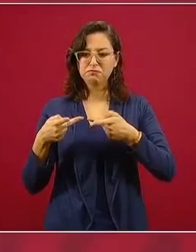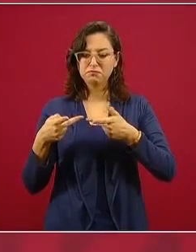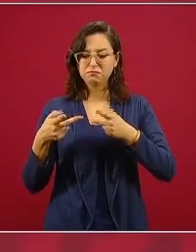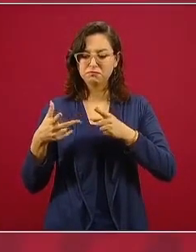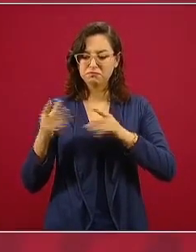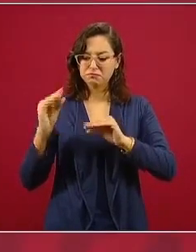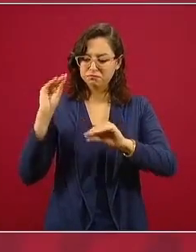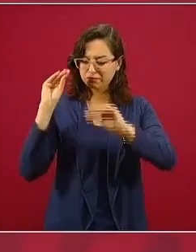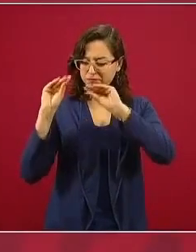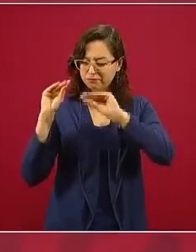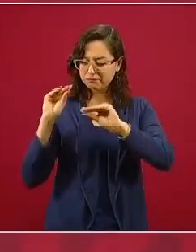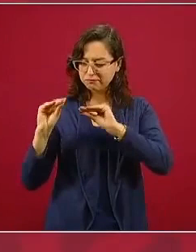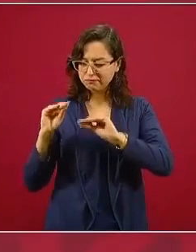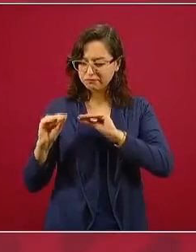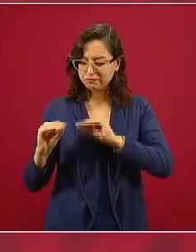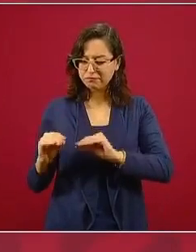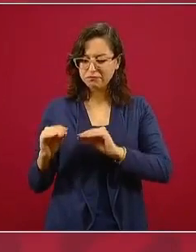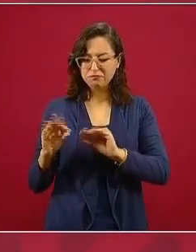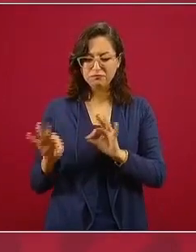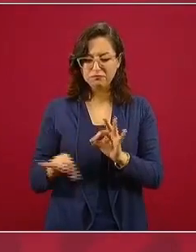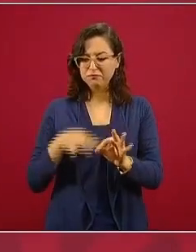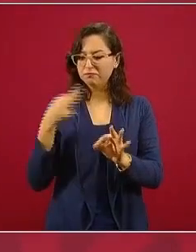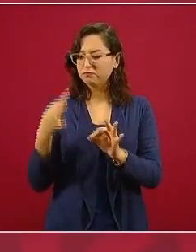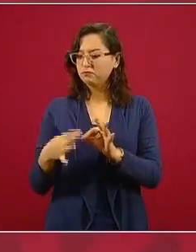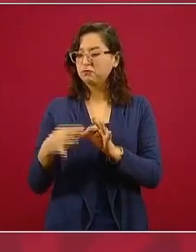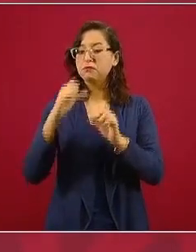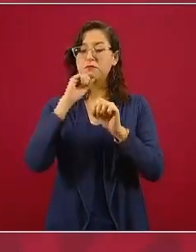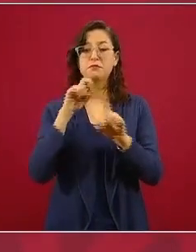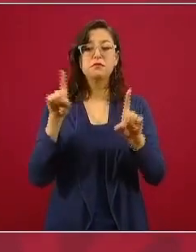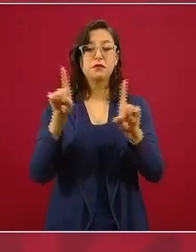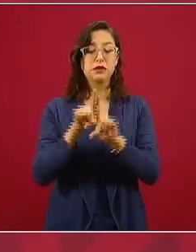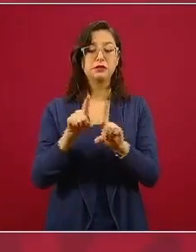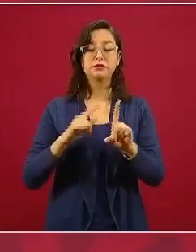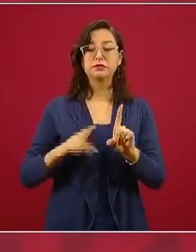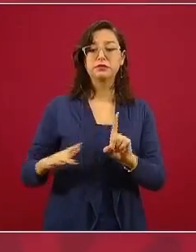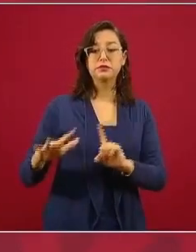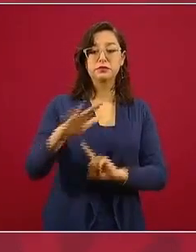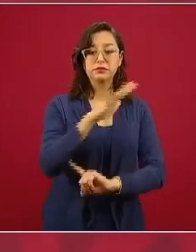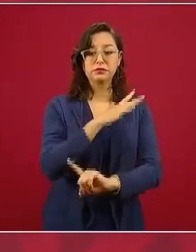las condiciones para que